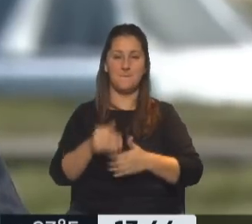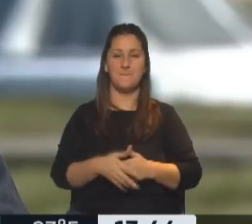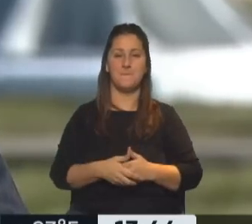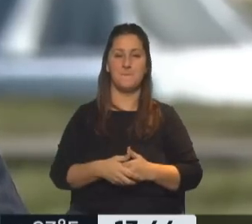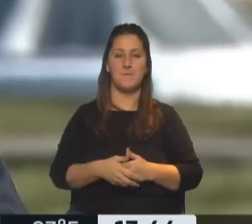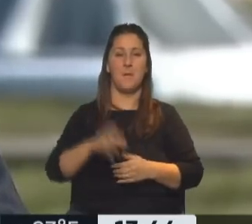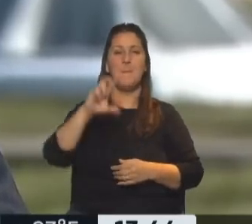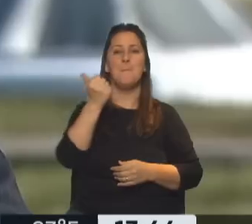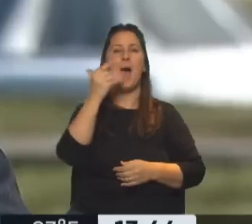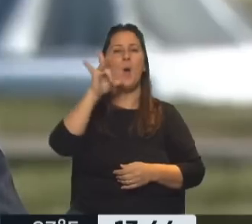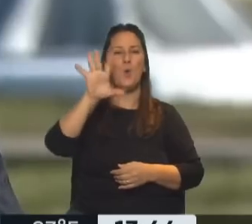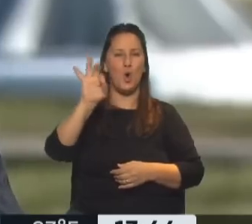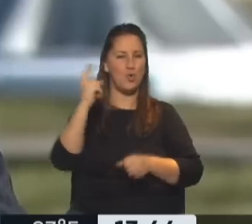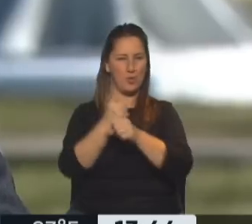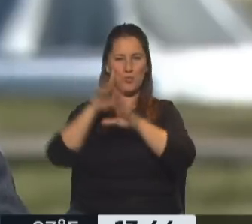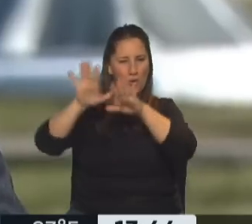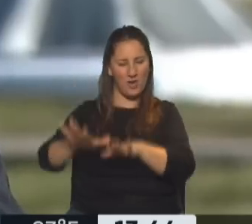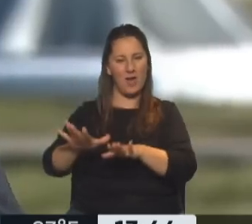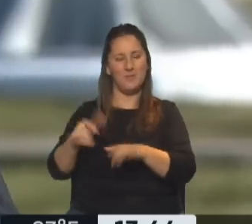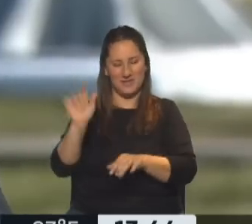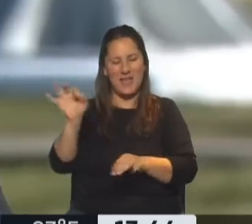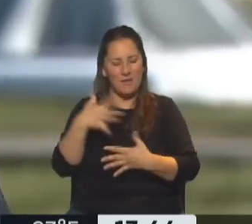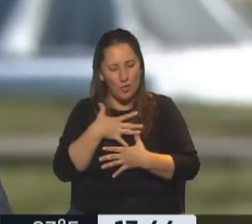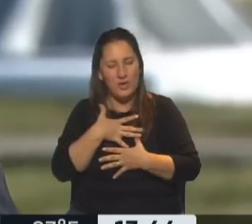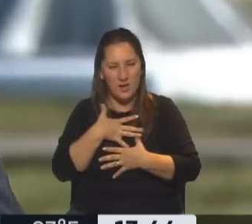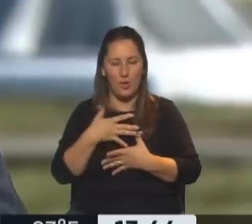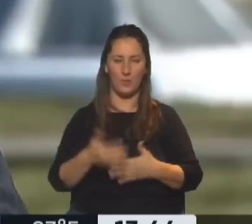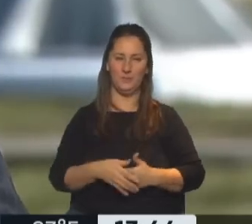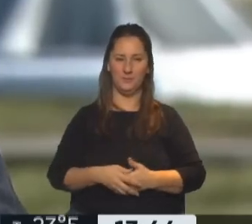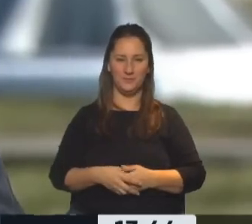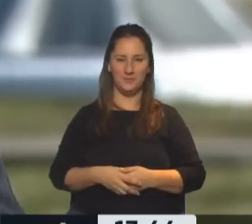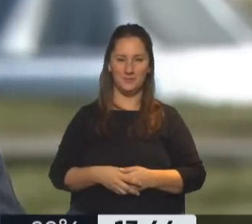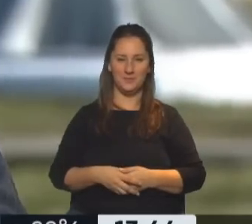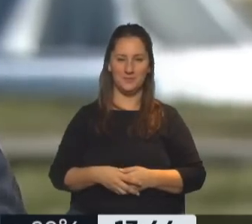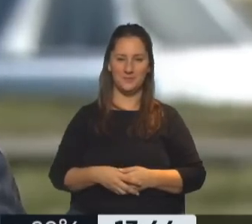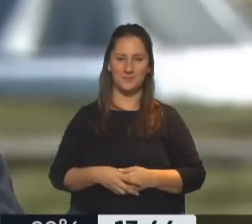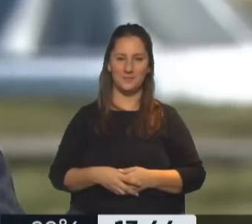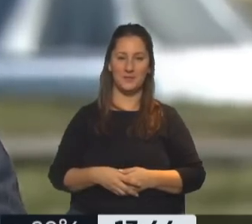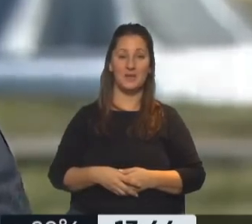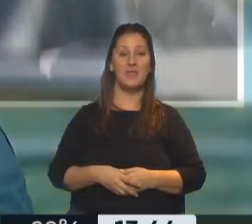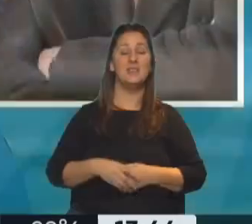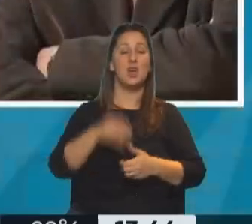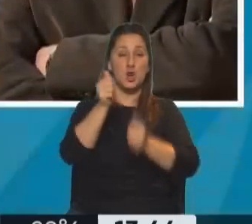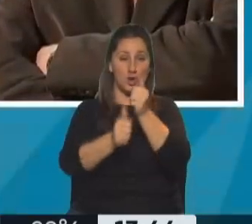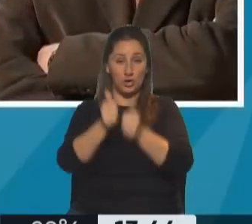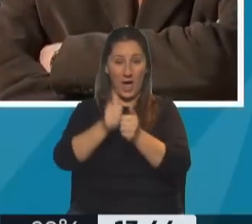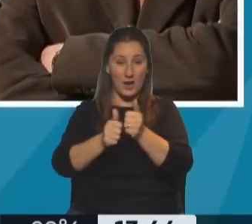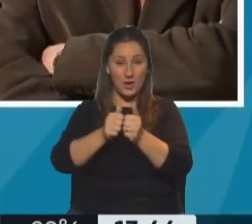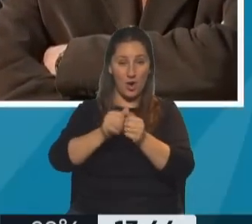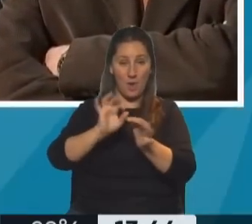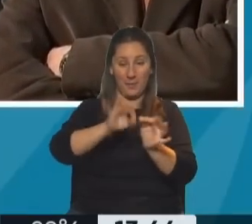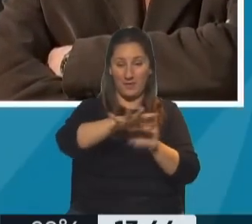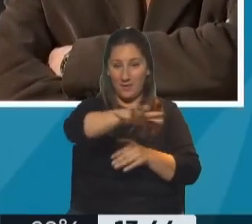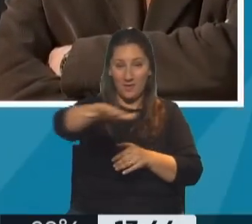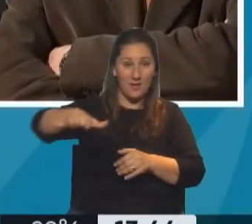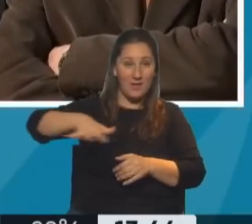no pudo quedarse a acompañarnos, él sabe cuánto lo quiero y lo aprecio, pero que en los alrededores de Rosario podamos